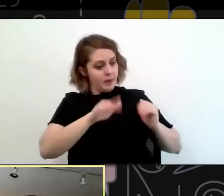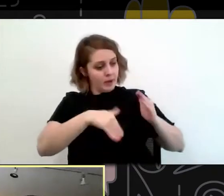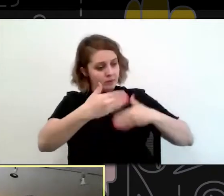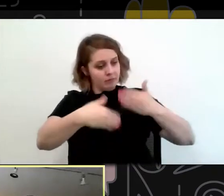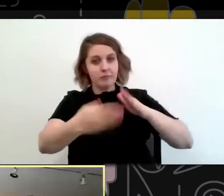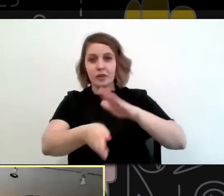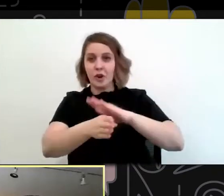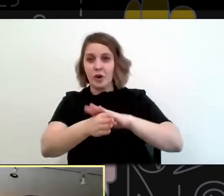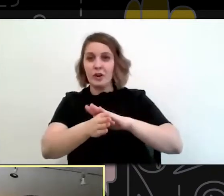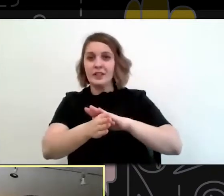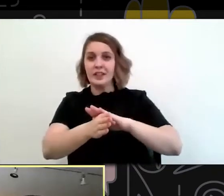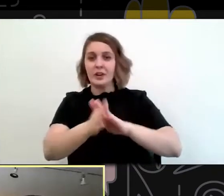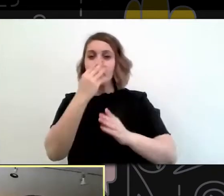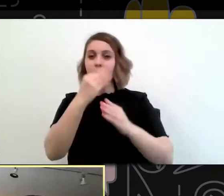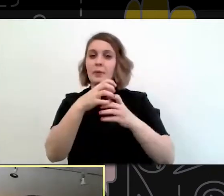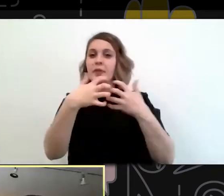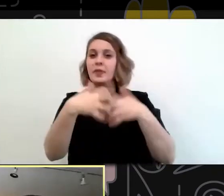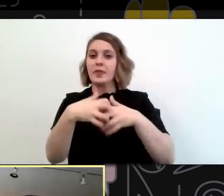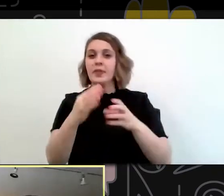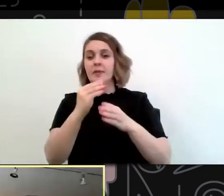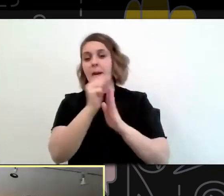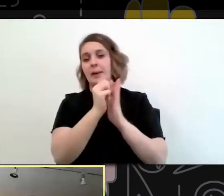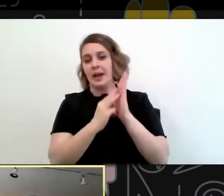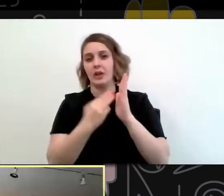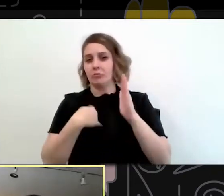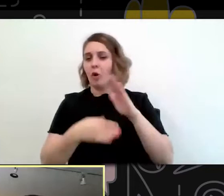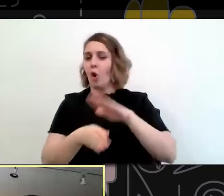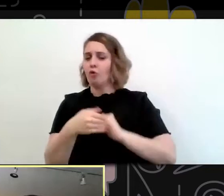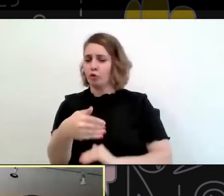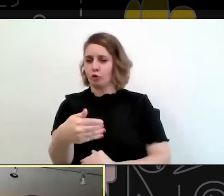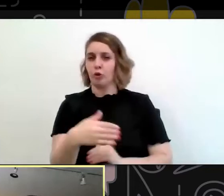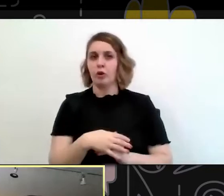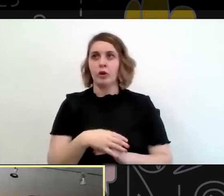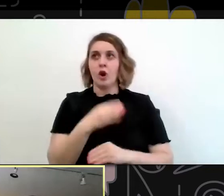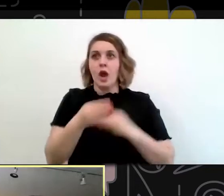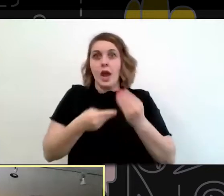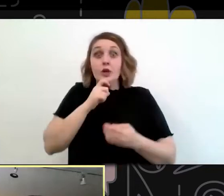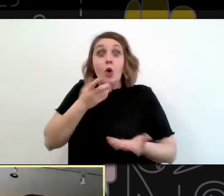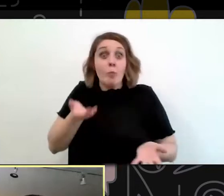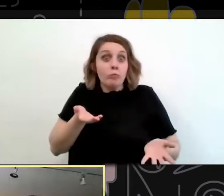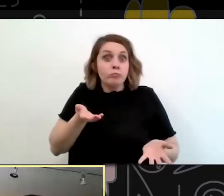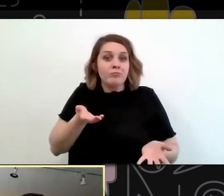cabo de dispositivos y de aplicaciones. ¿Cómo lo hemos hecho?